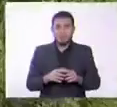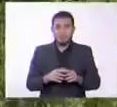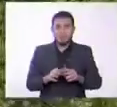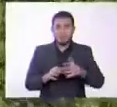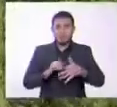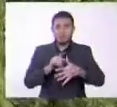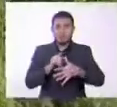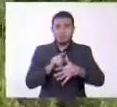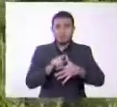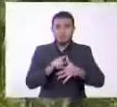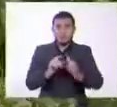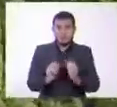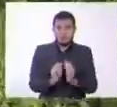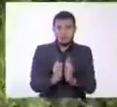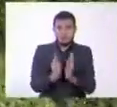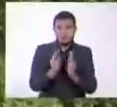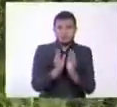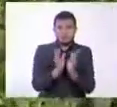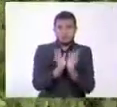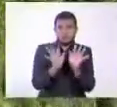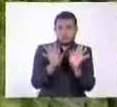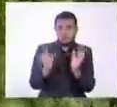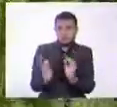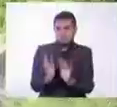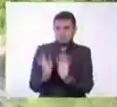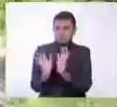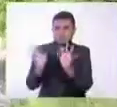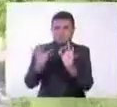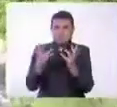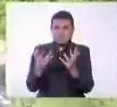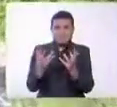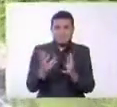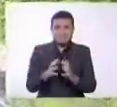los bosques de coníferas,